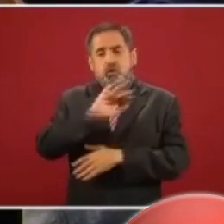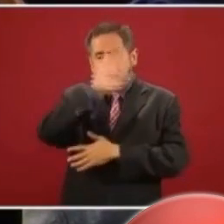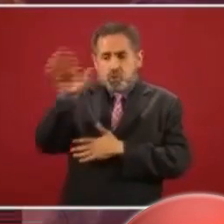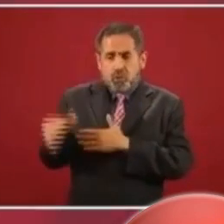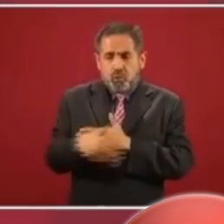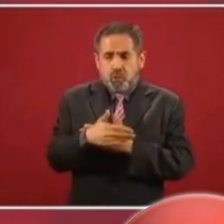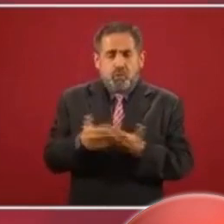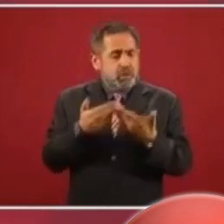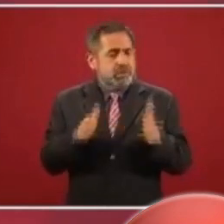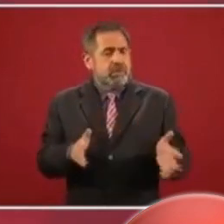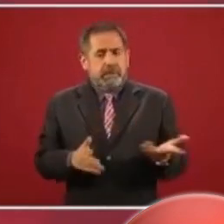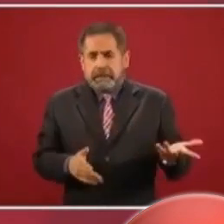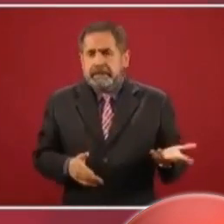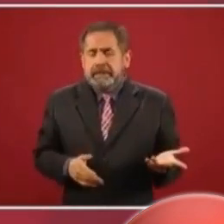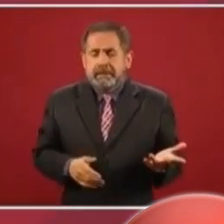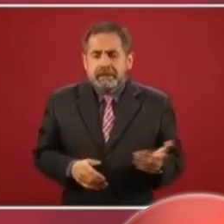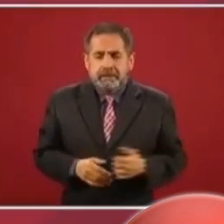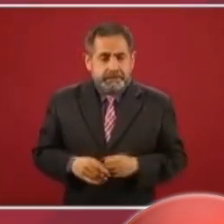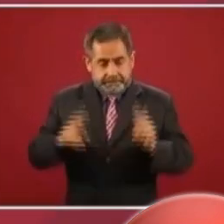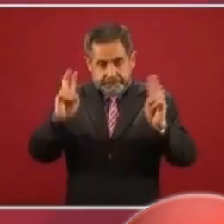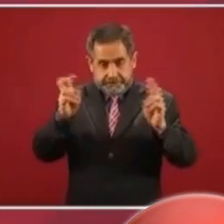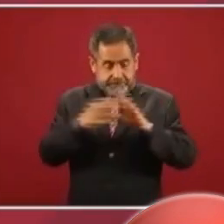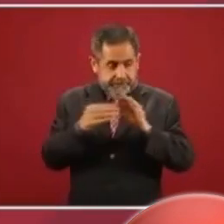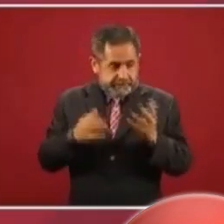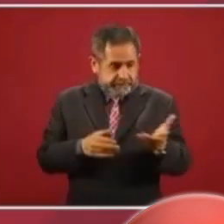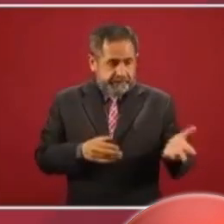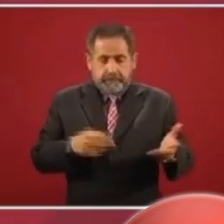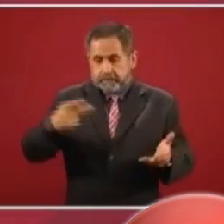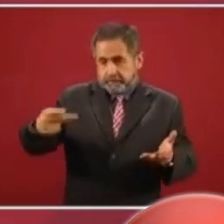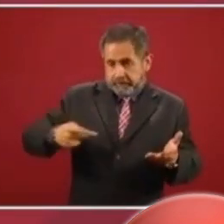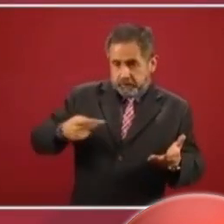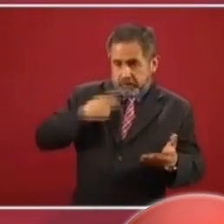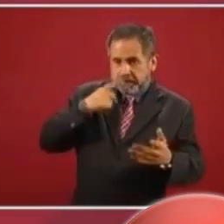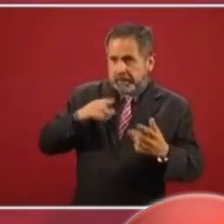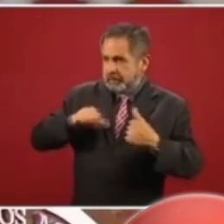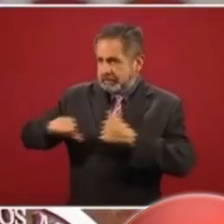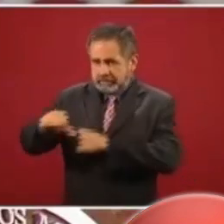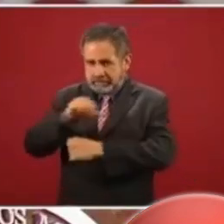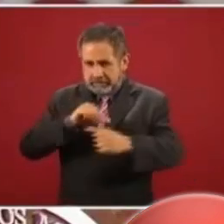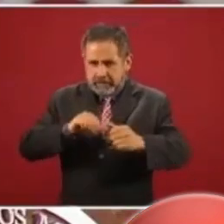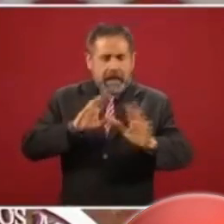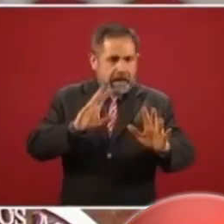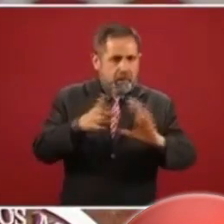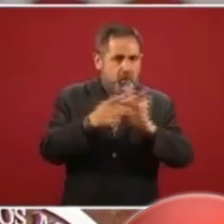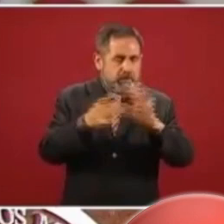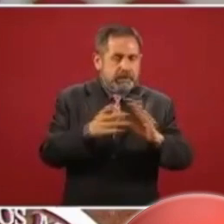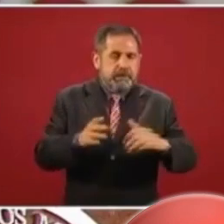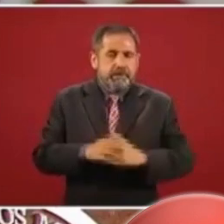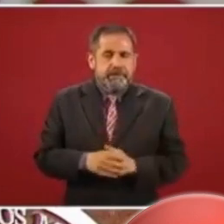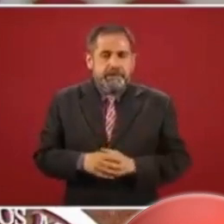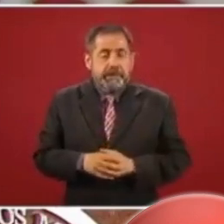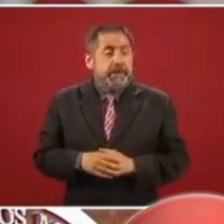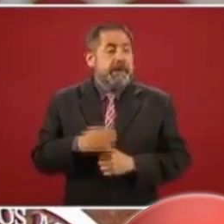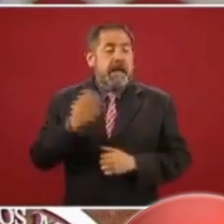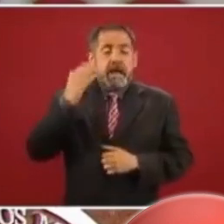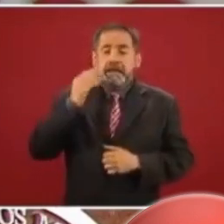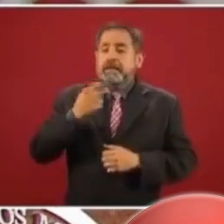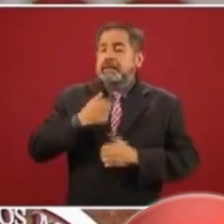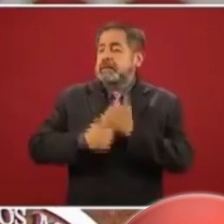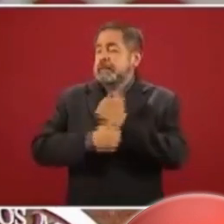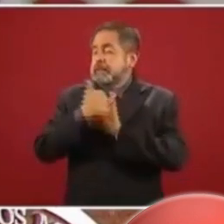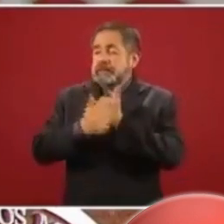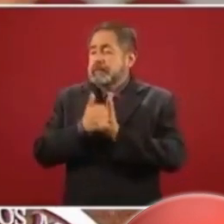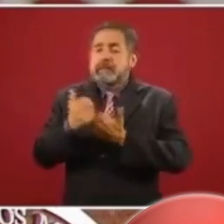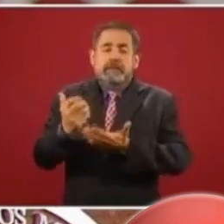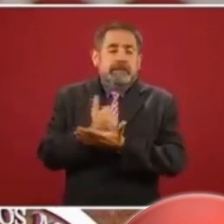Sobre el tema de la rotación, agradezco la pregunta porque nos permite explicar. Después del concurso, todas las etapas del